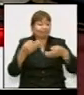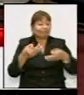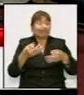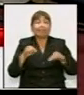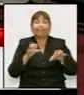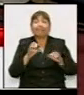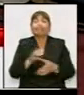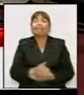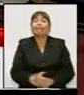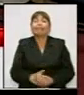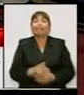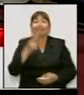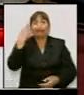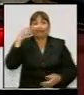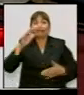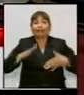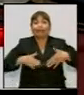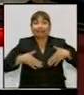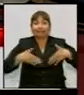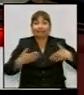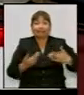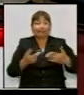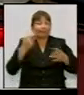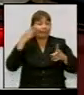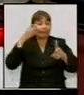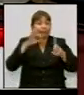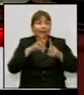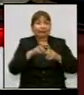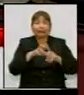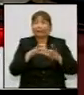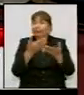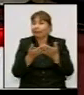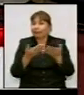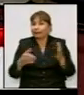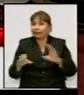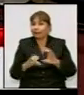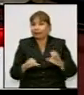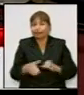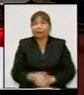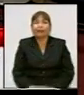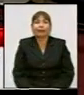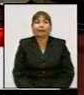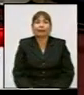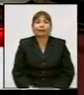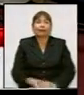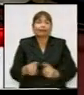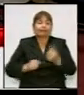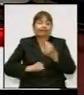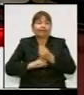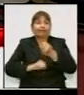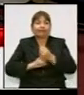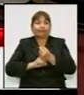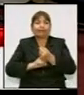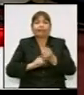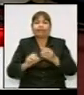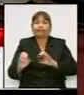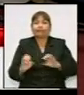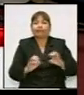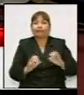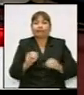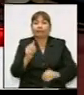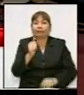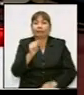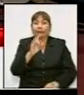¿no?, para poder en diversos perfiles, en diversas áreas, poder dar un soporte tanto para el tema de